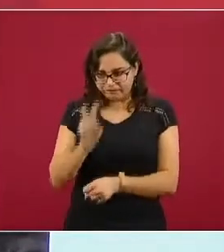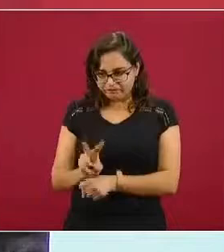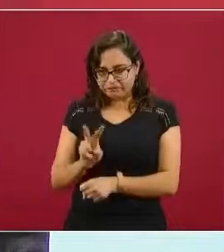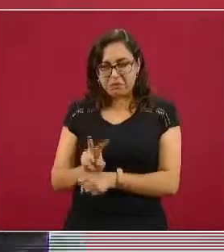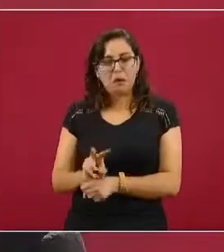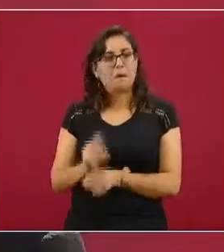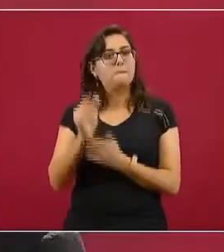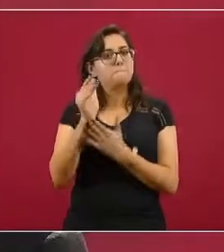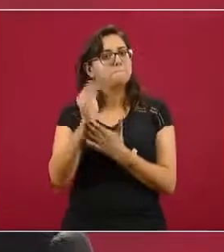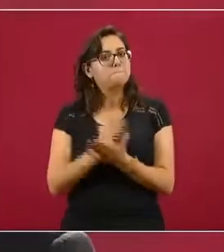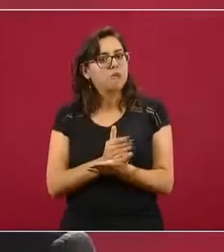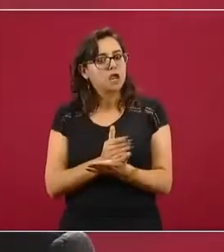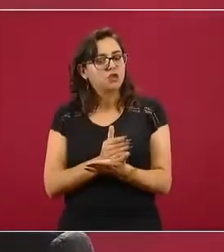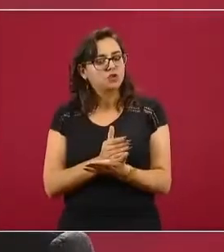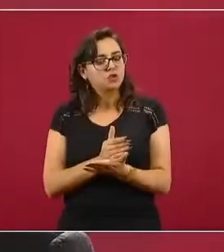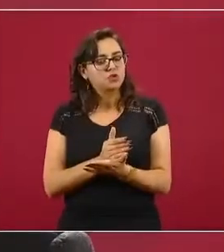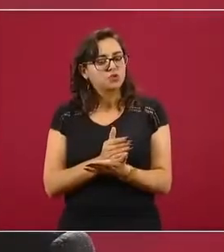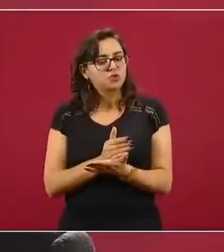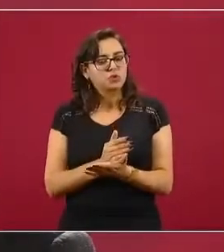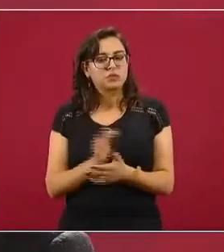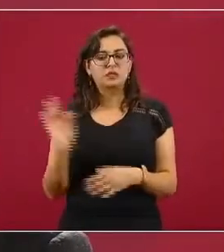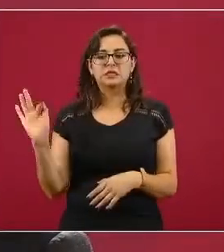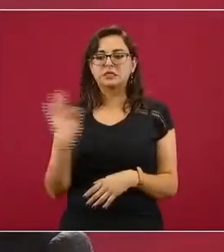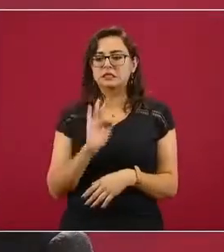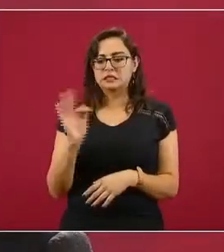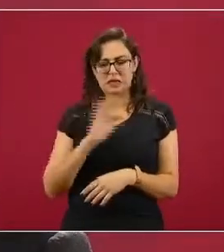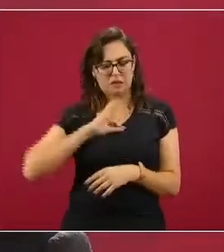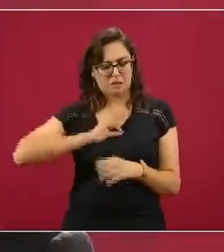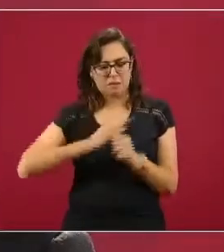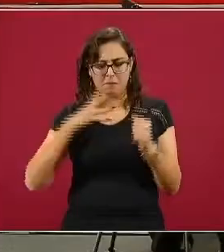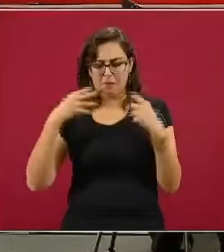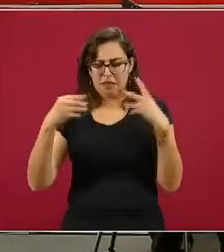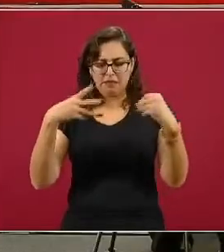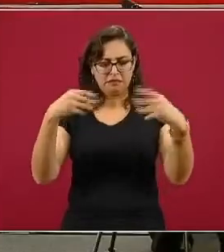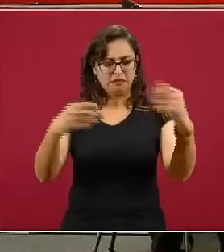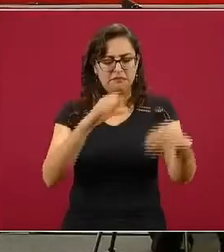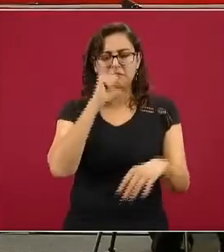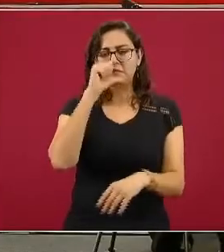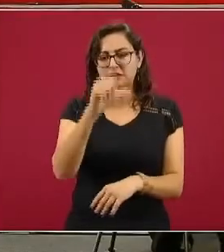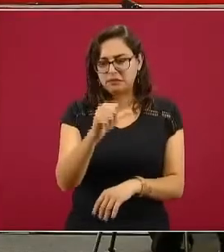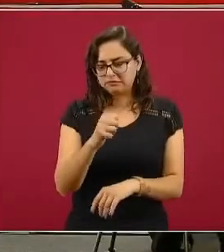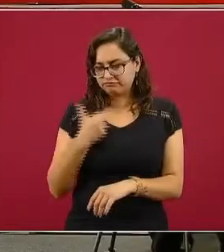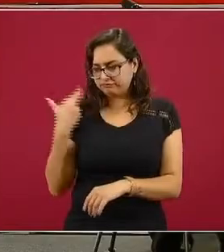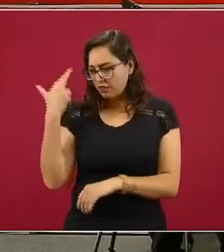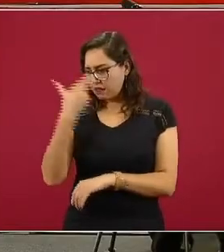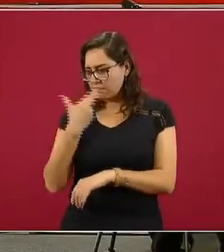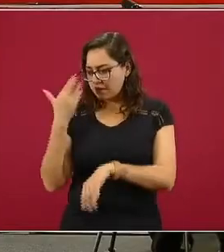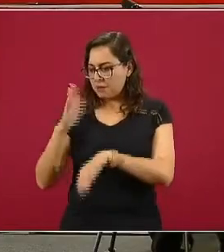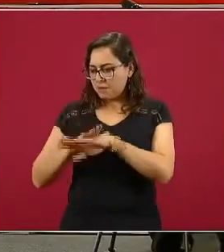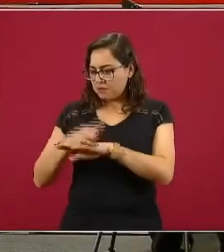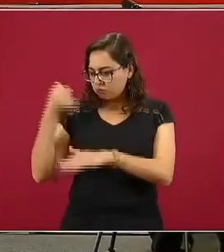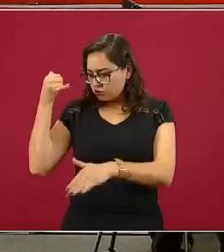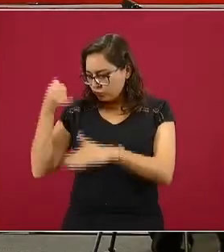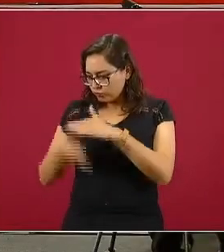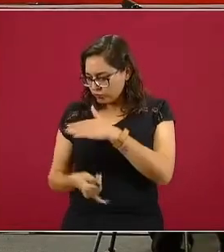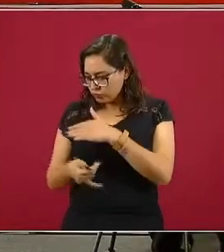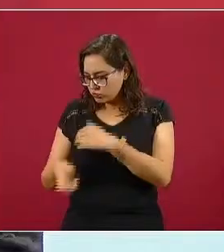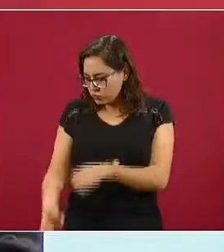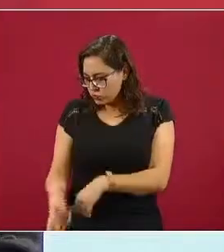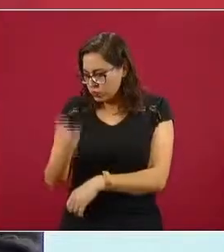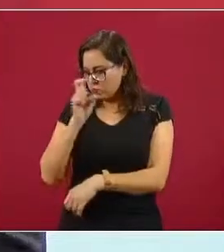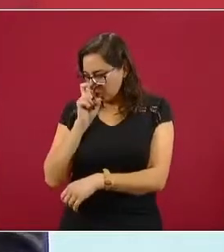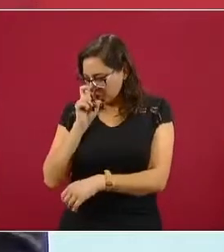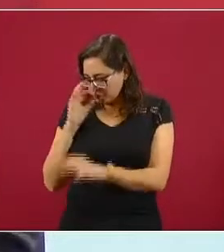eficacia de un producto. A lo mejor en condiciones ordinarias se valora más que haya un medicamento que tenga